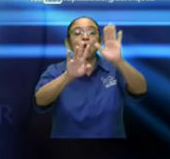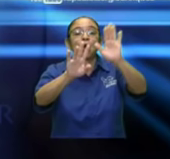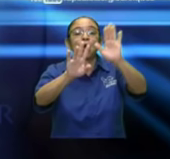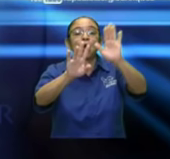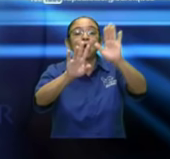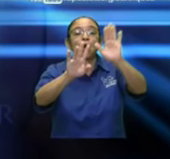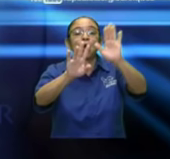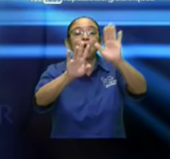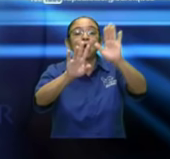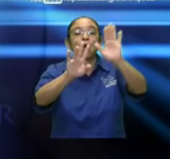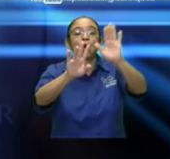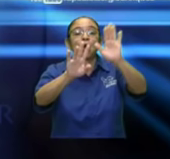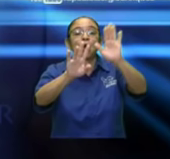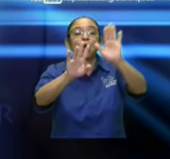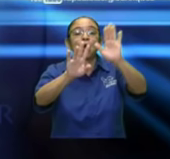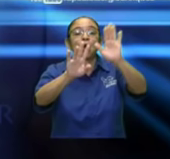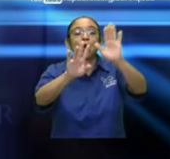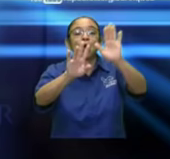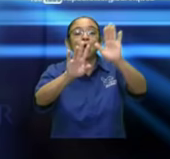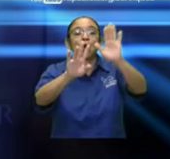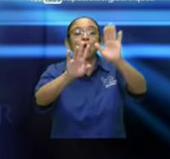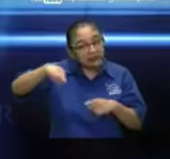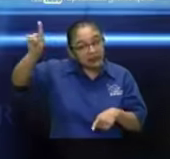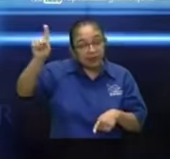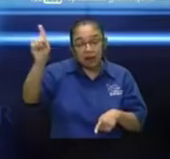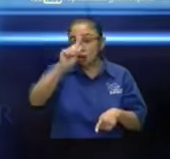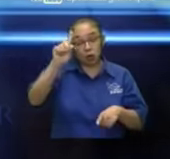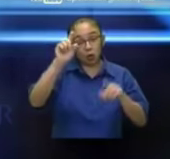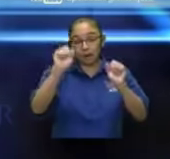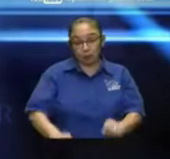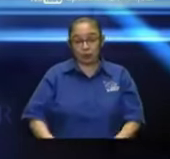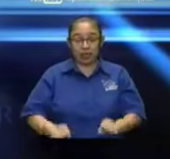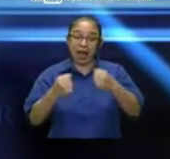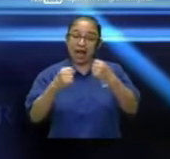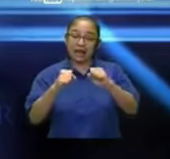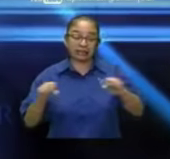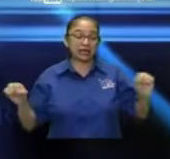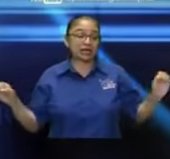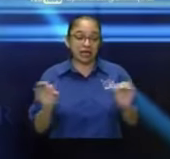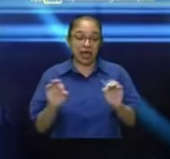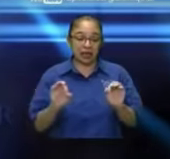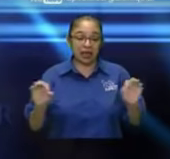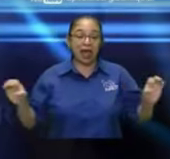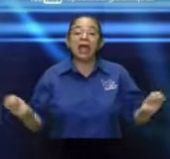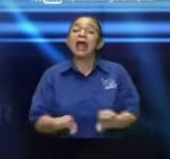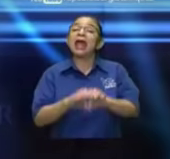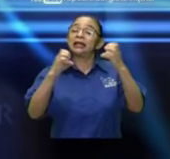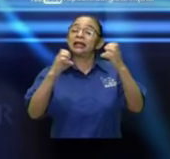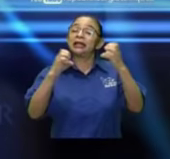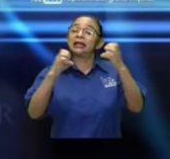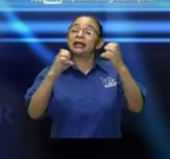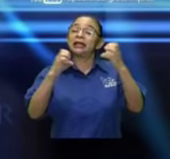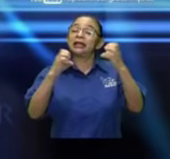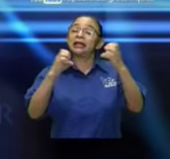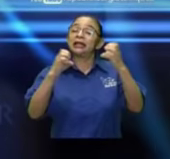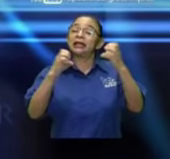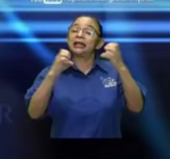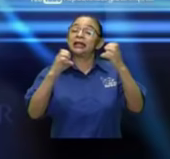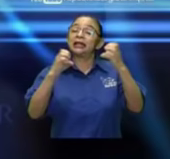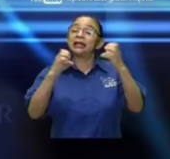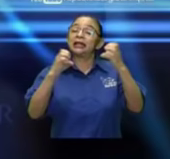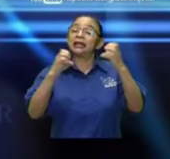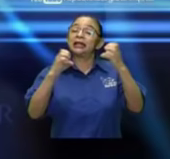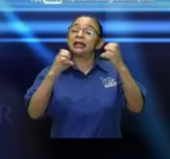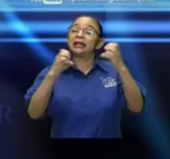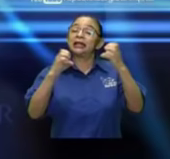que Israel se iba. Ya no podía hacer nada, ya no lo podía detener. Entonces lo que hace es que agarra un montón de gente, de la